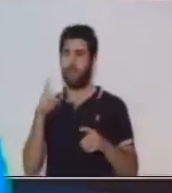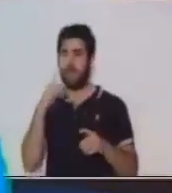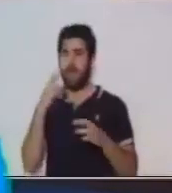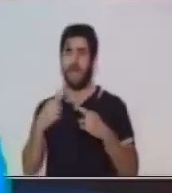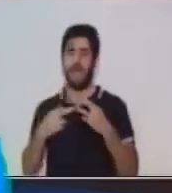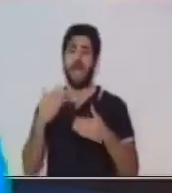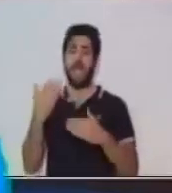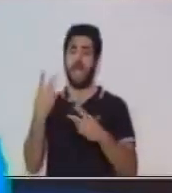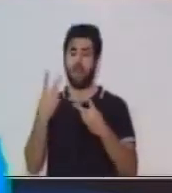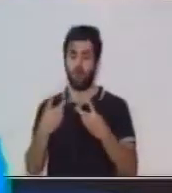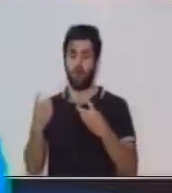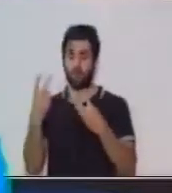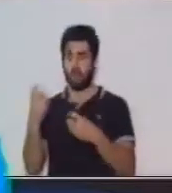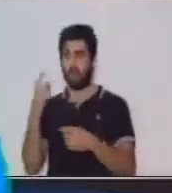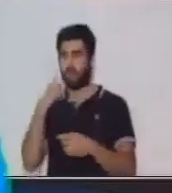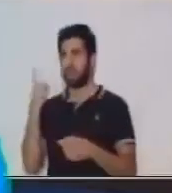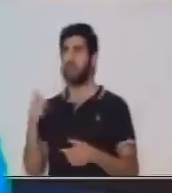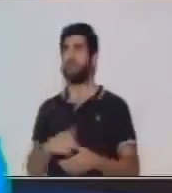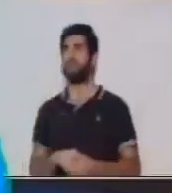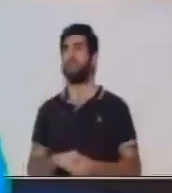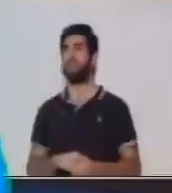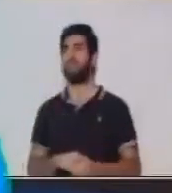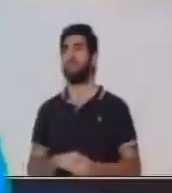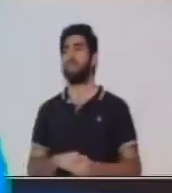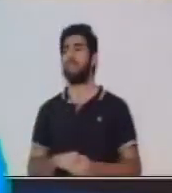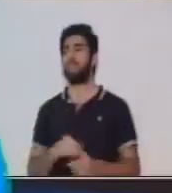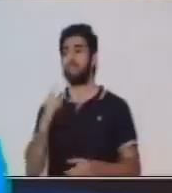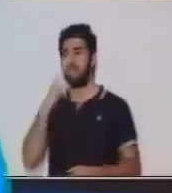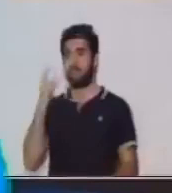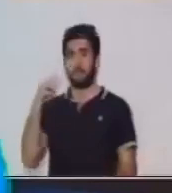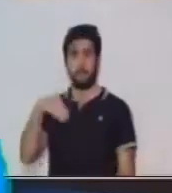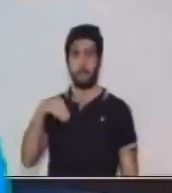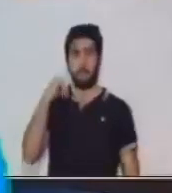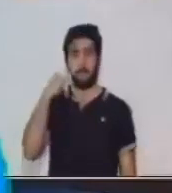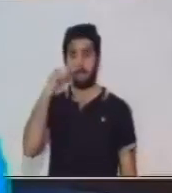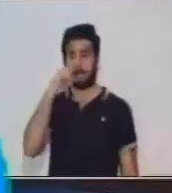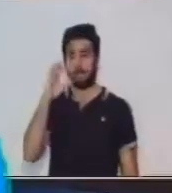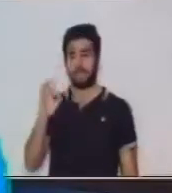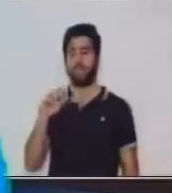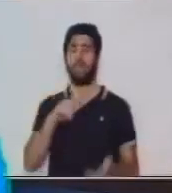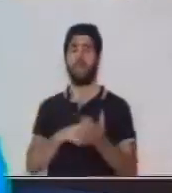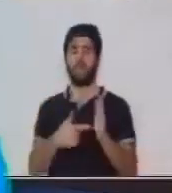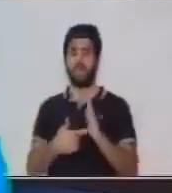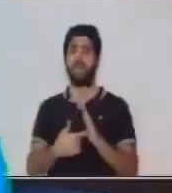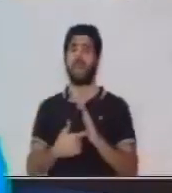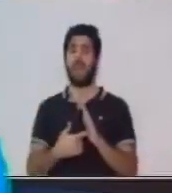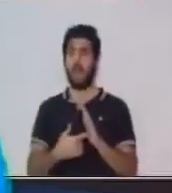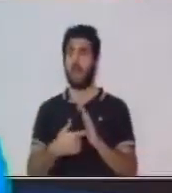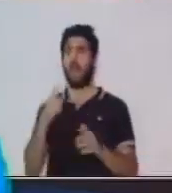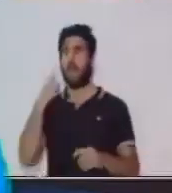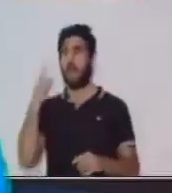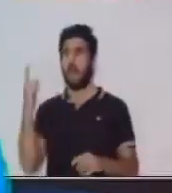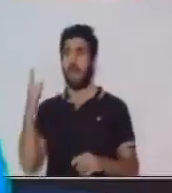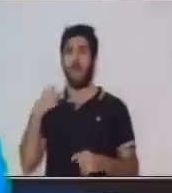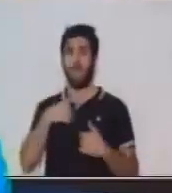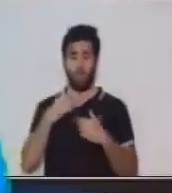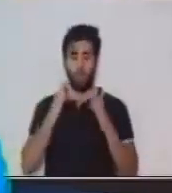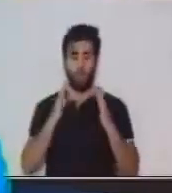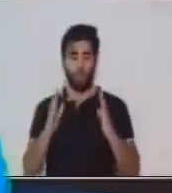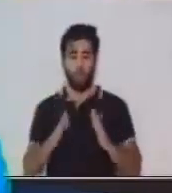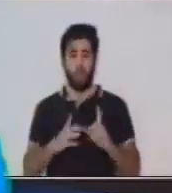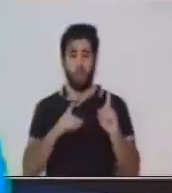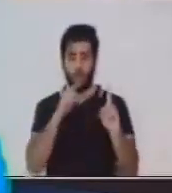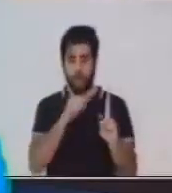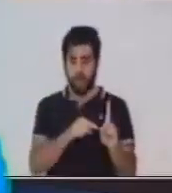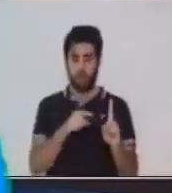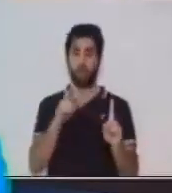problema. Al hablar de mitos, te lo estoy colocando acá abajo, es la narración que da a conocer la existencia del ser humano